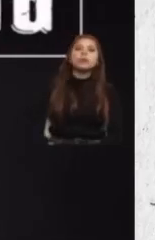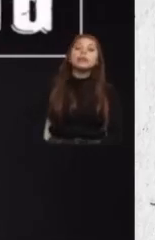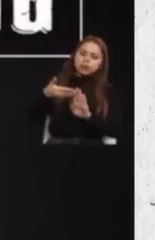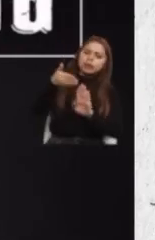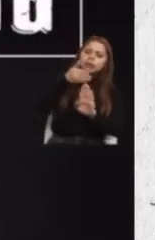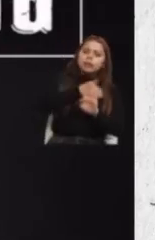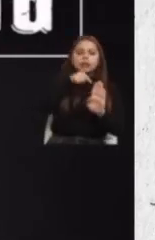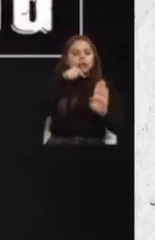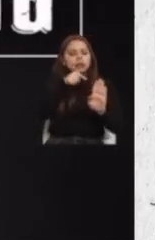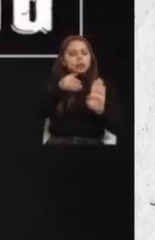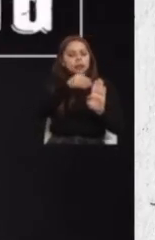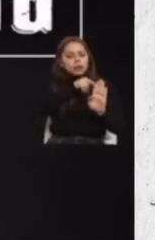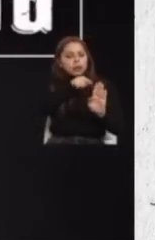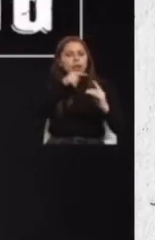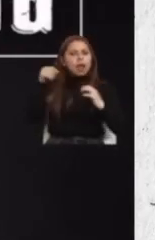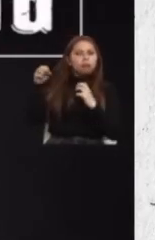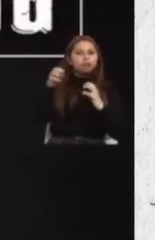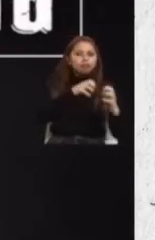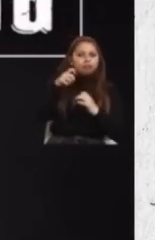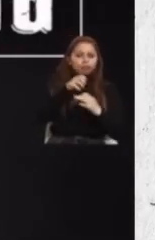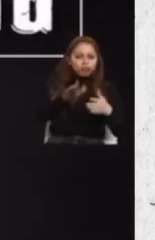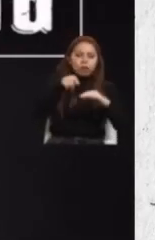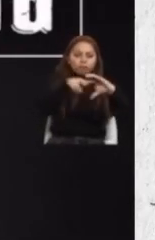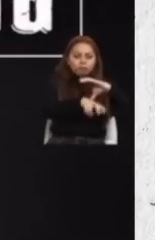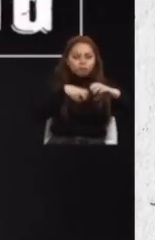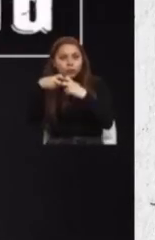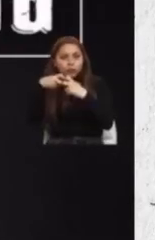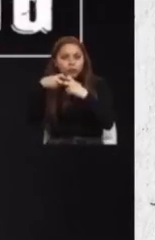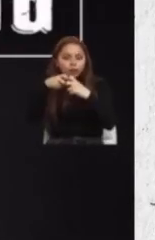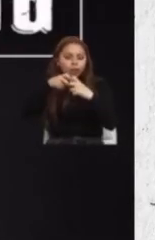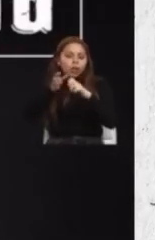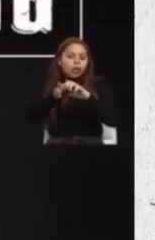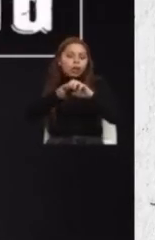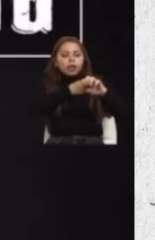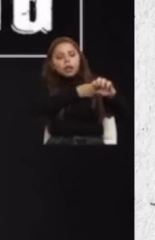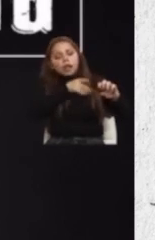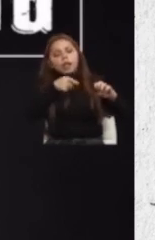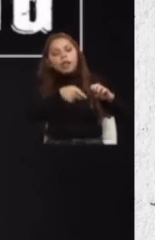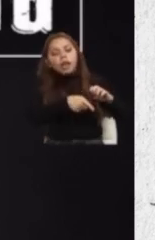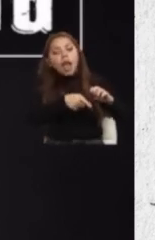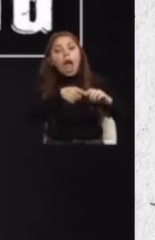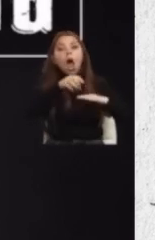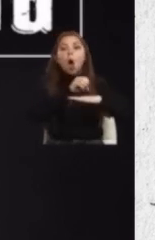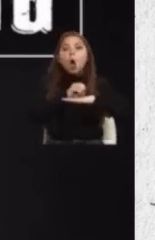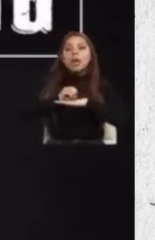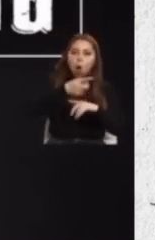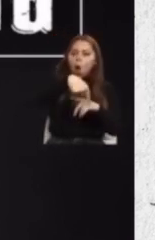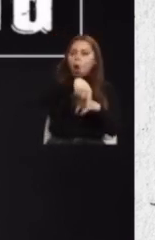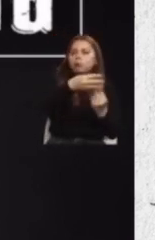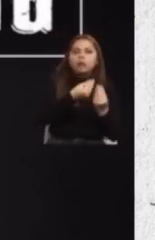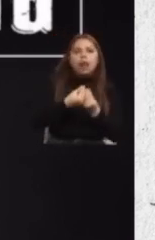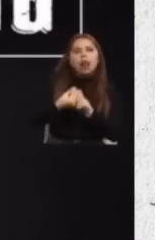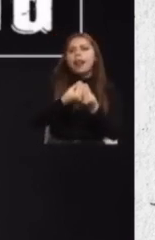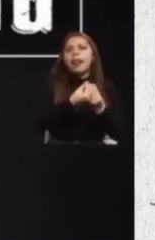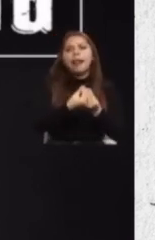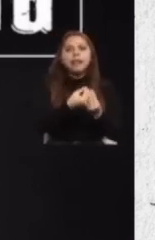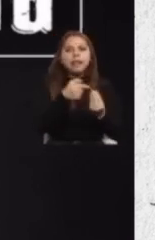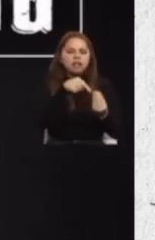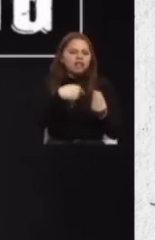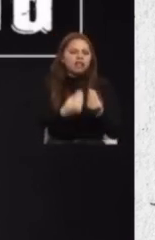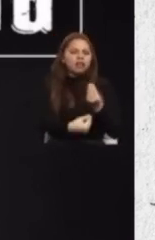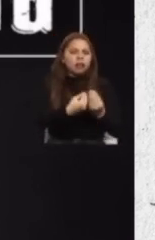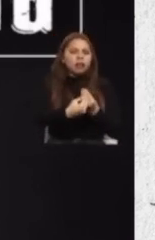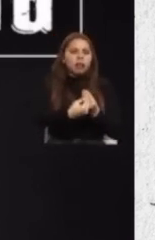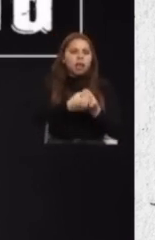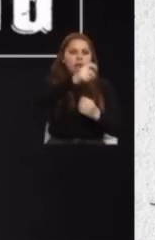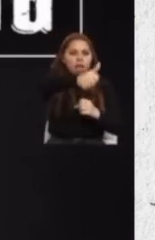detrás de esta guerra en contra del sector minero energético hay un, si se quiere, una organización, un complot que se está orquestando no solo en